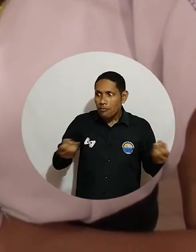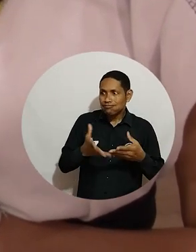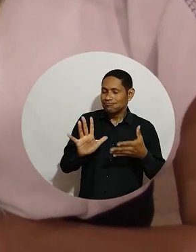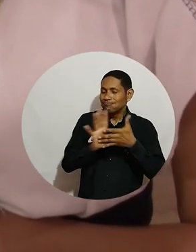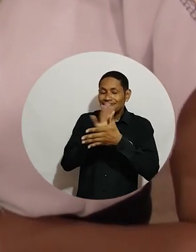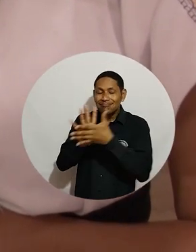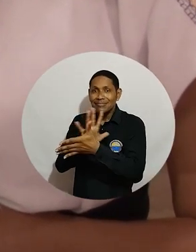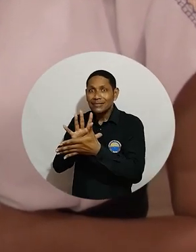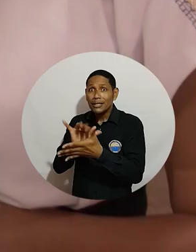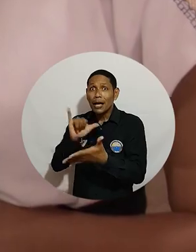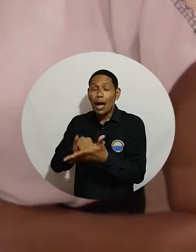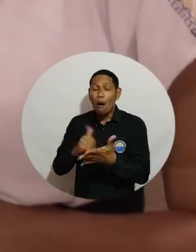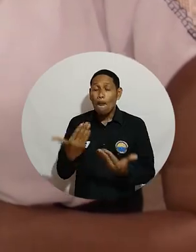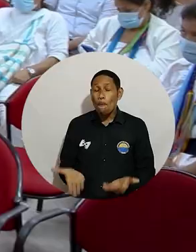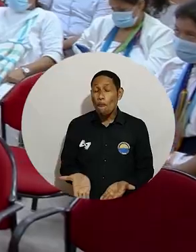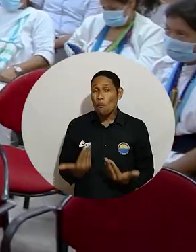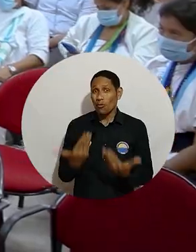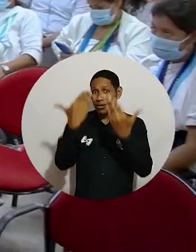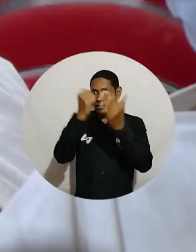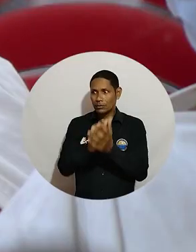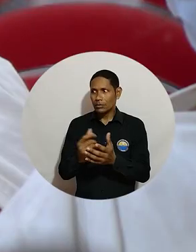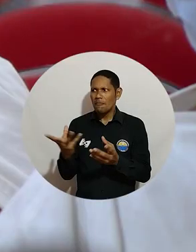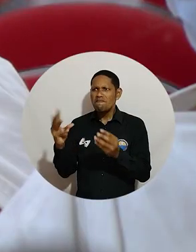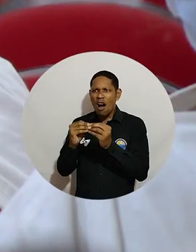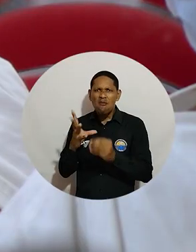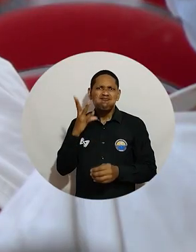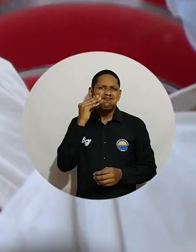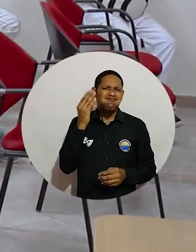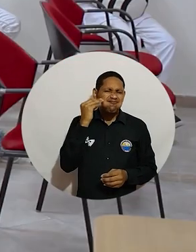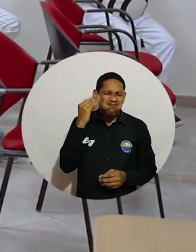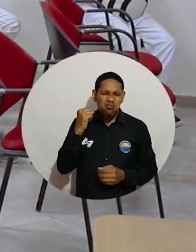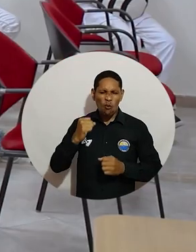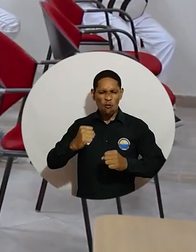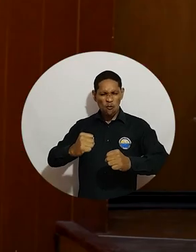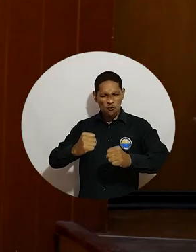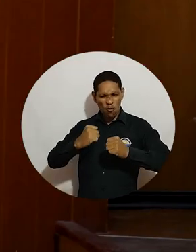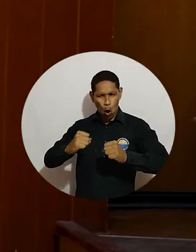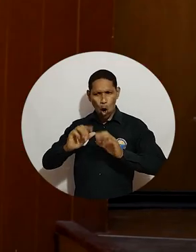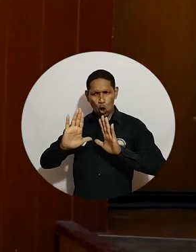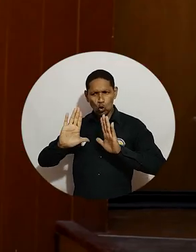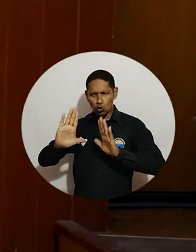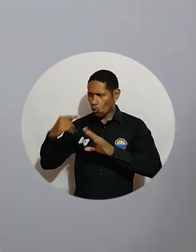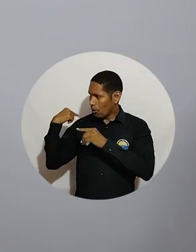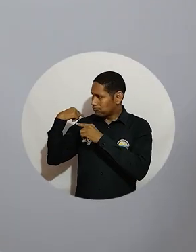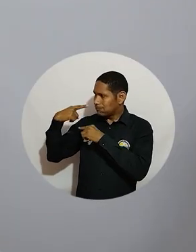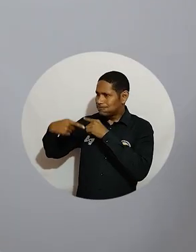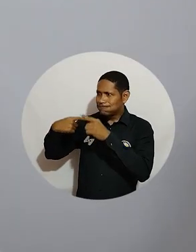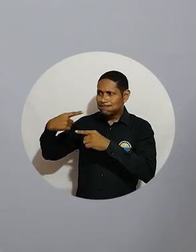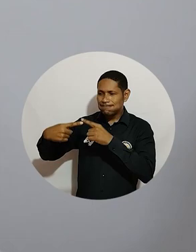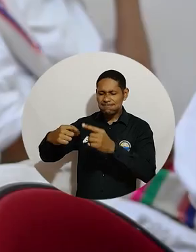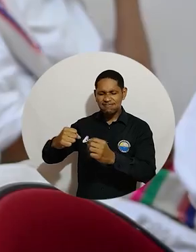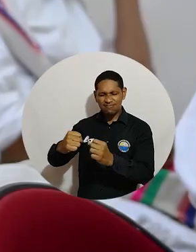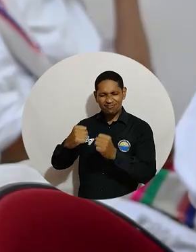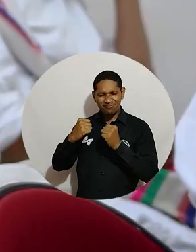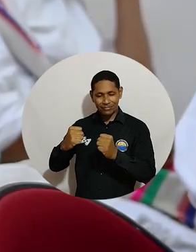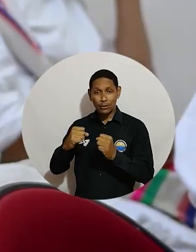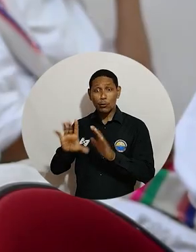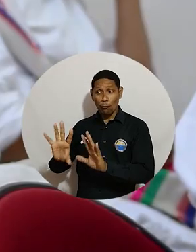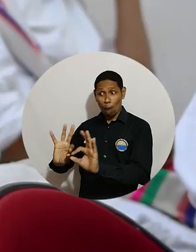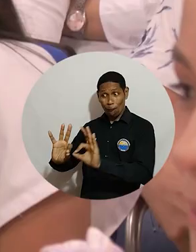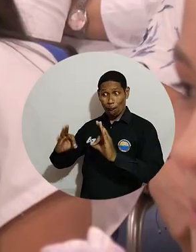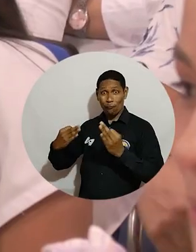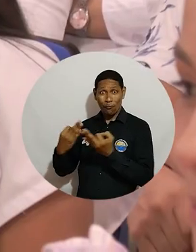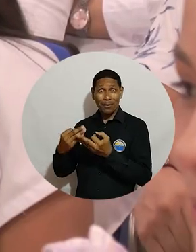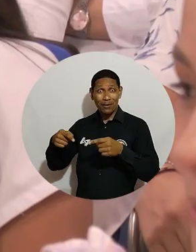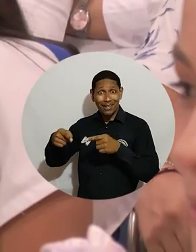un incentivo muy valioso que se traduce en nuevas oportunidades de crecimiento y fortalecimiento de sus valores ancestrales. Así